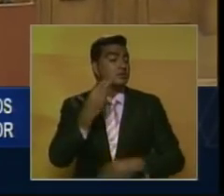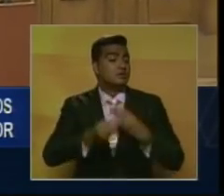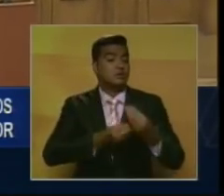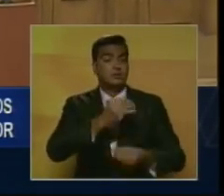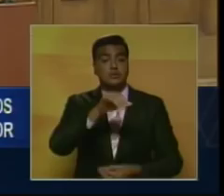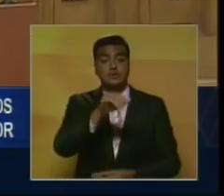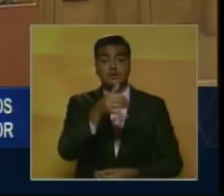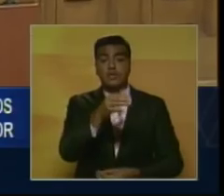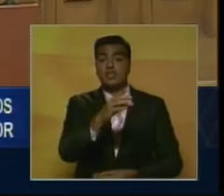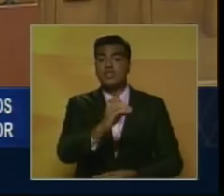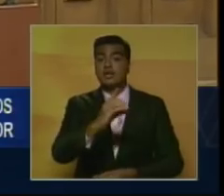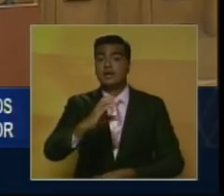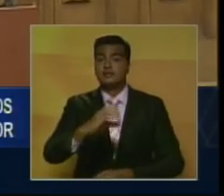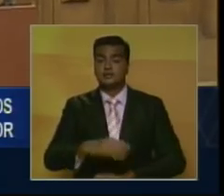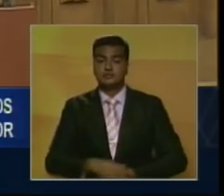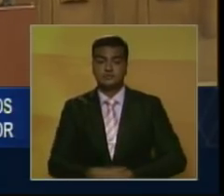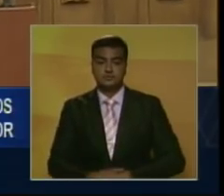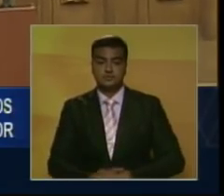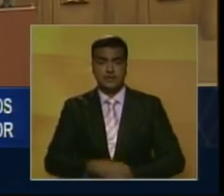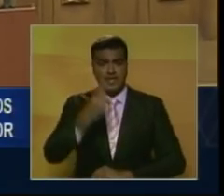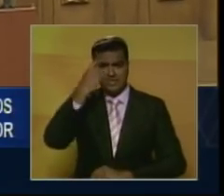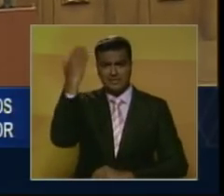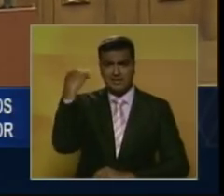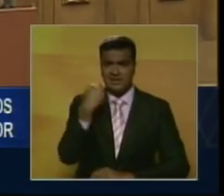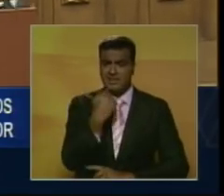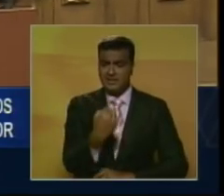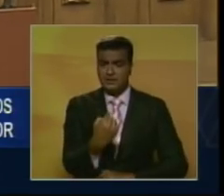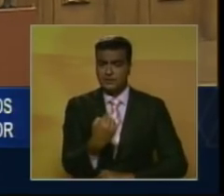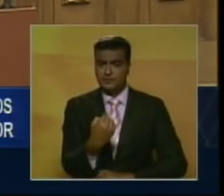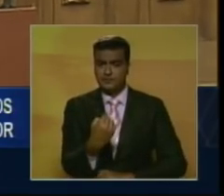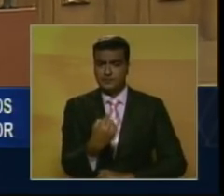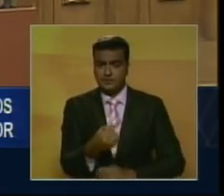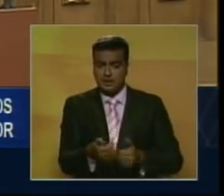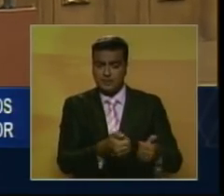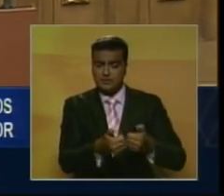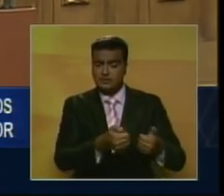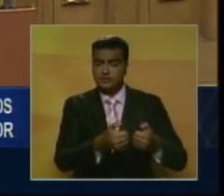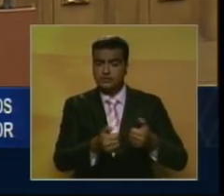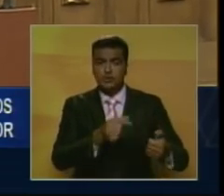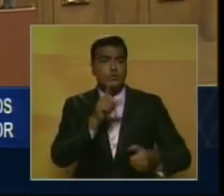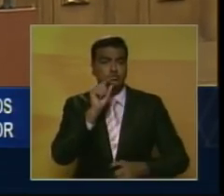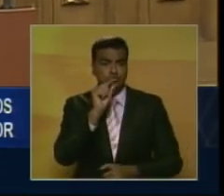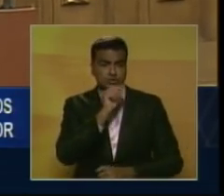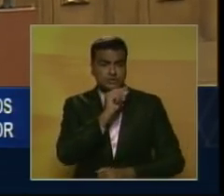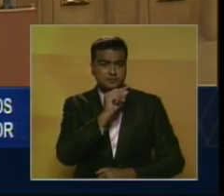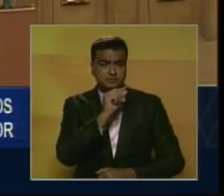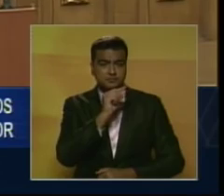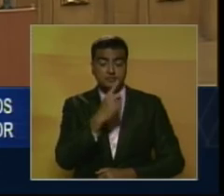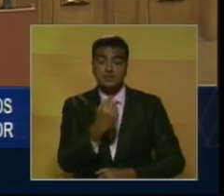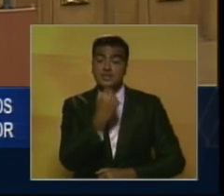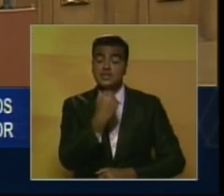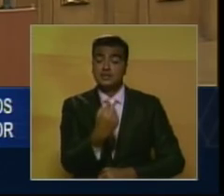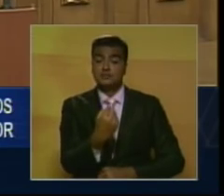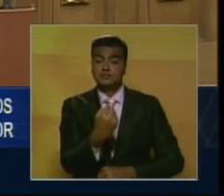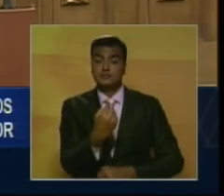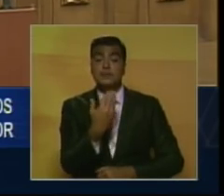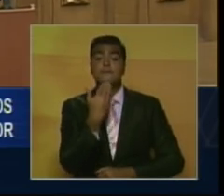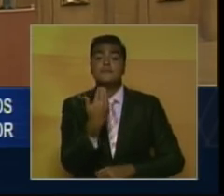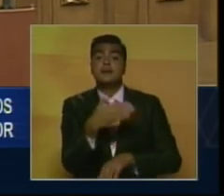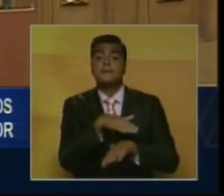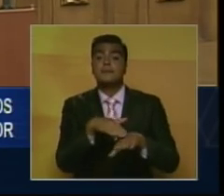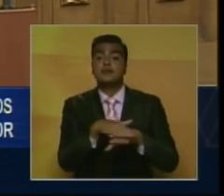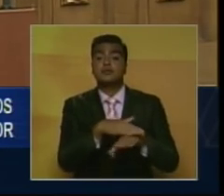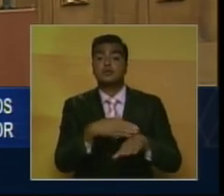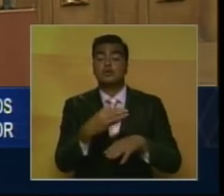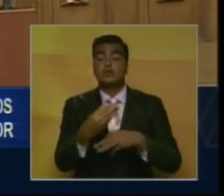José Gil de Castro. El día de ayer, Ramos Alup, a través de su cuenta oficial en la red social Twitter, aclaró que cuando deba pedir perdón lo